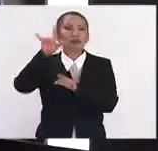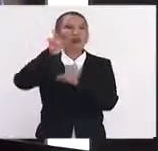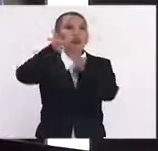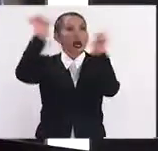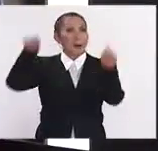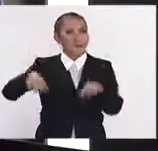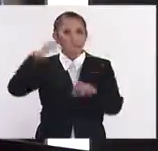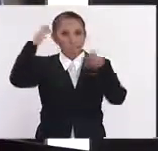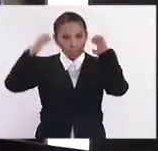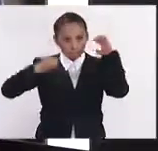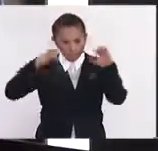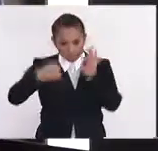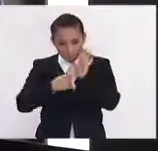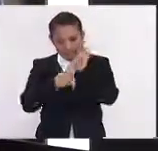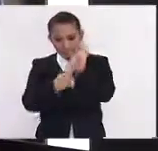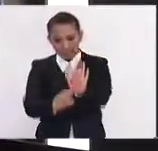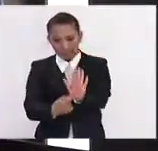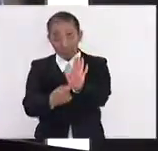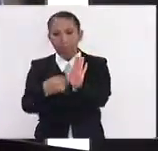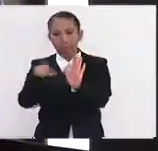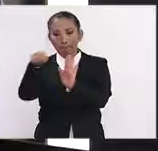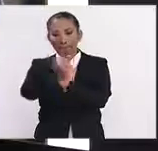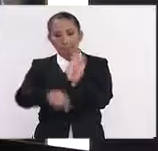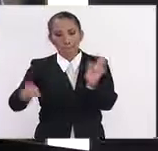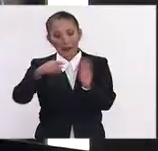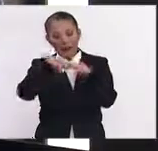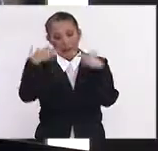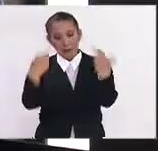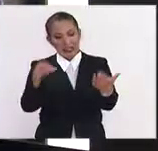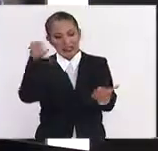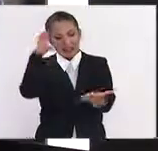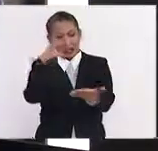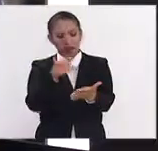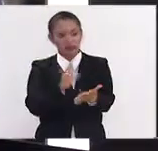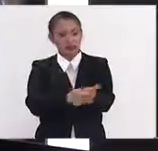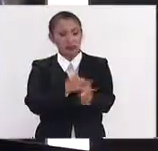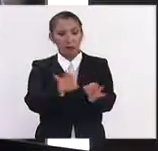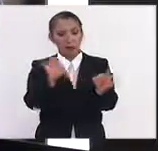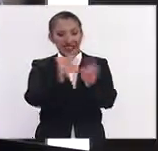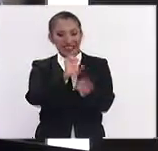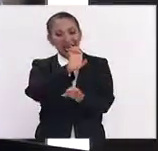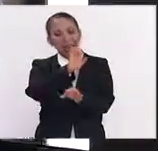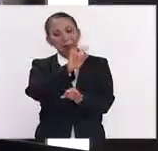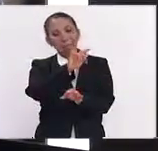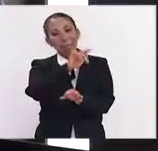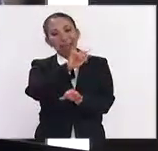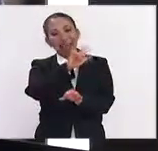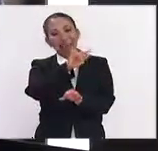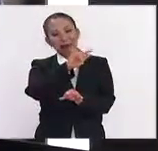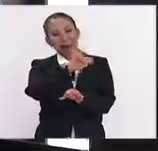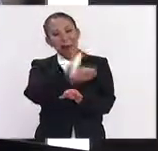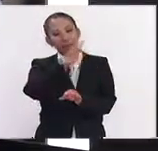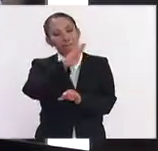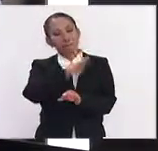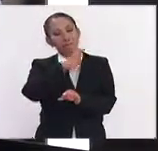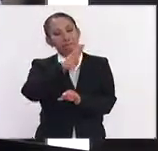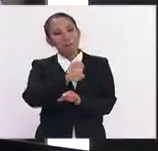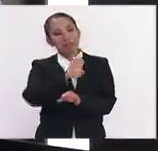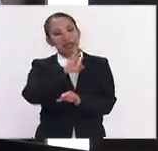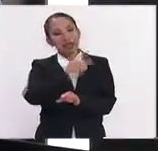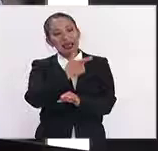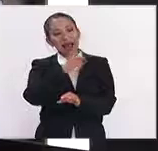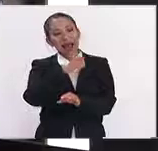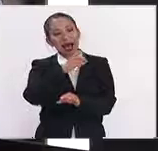fue expuesta en la portada de una revista muy importante de epilepsia que se llama Epilepsy and Behavior, que es ¿En